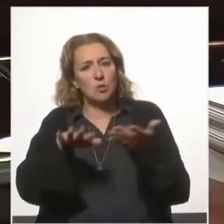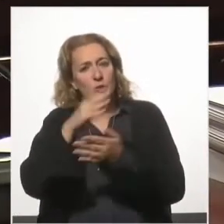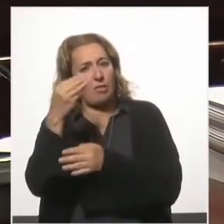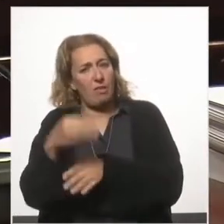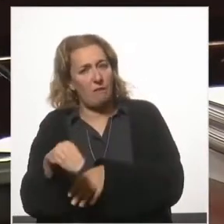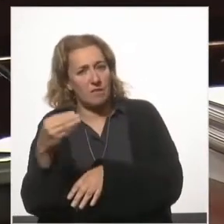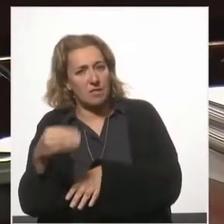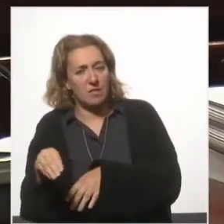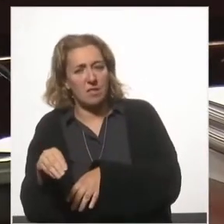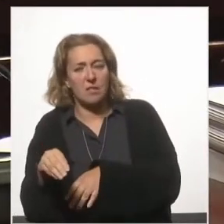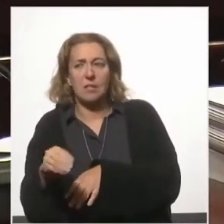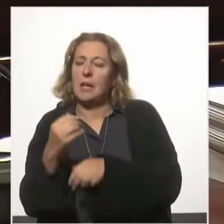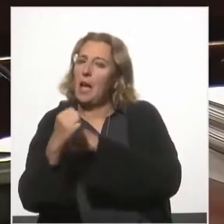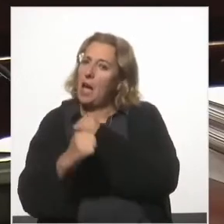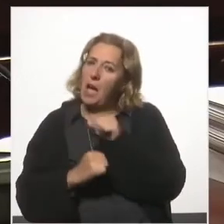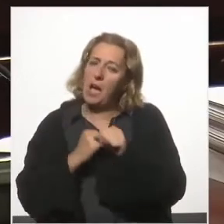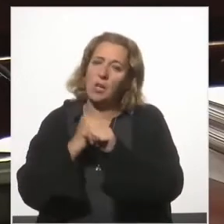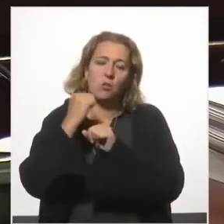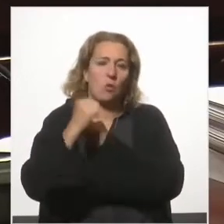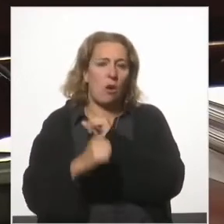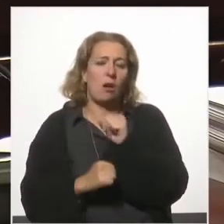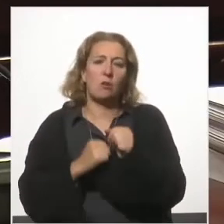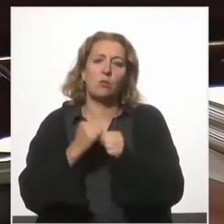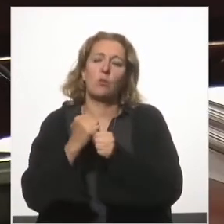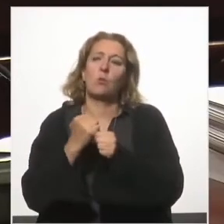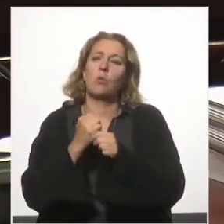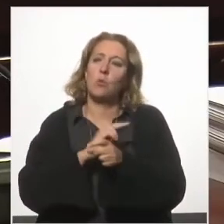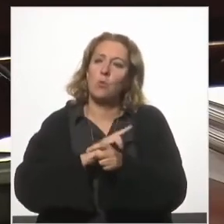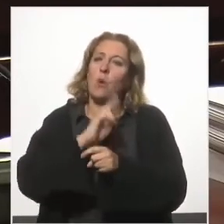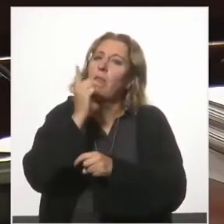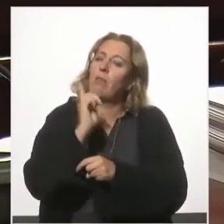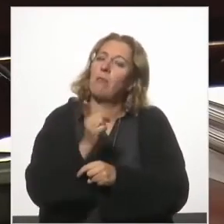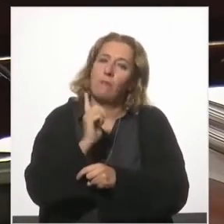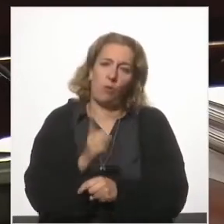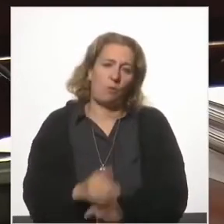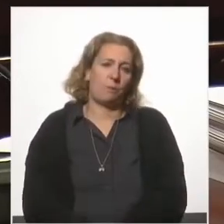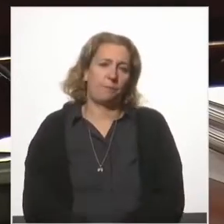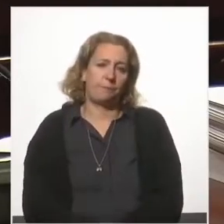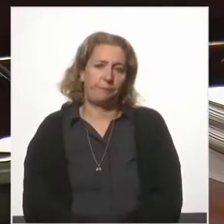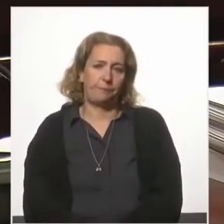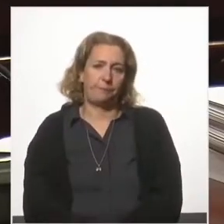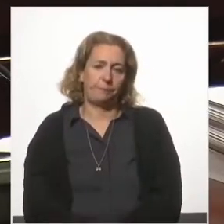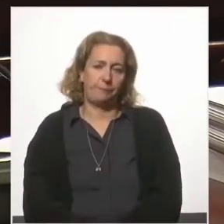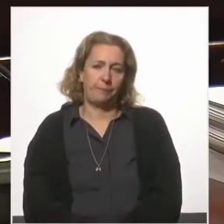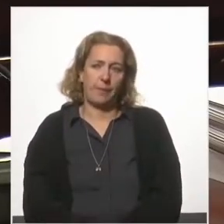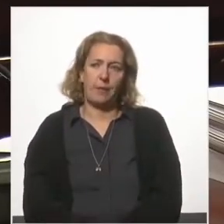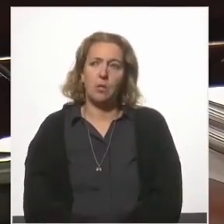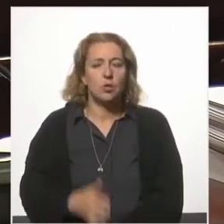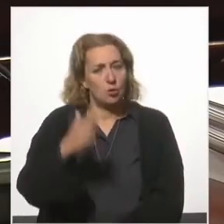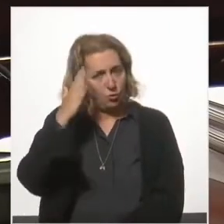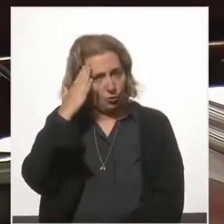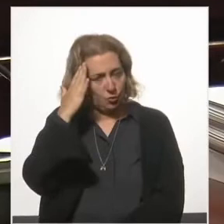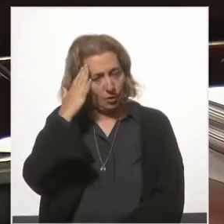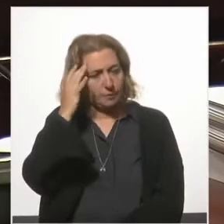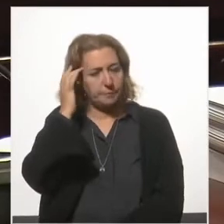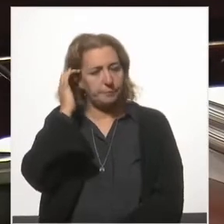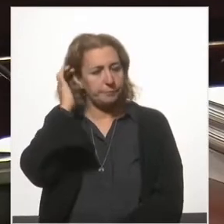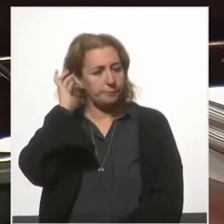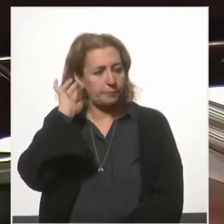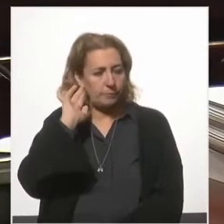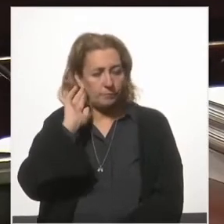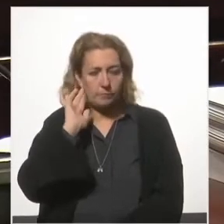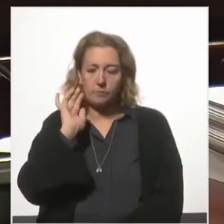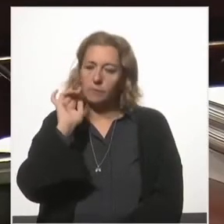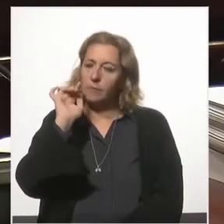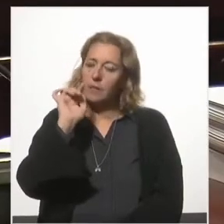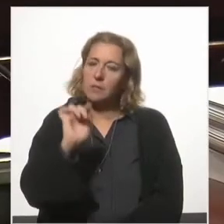que año a año el país debió enjugar. Me consta que a